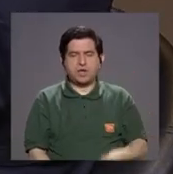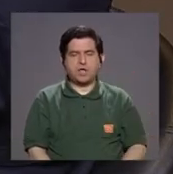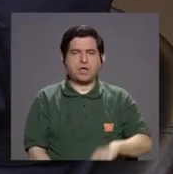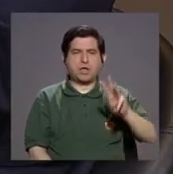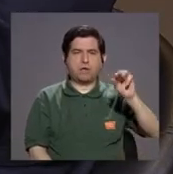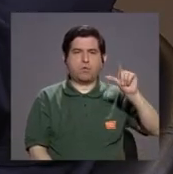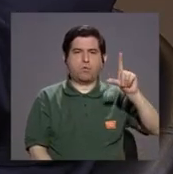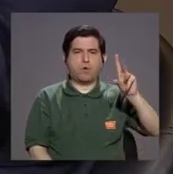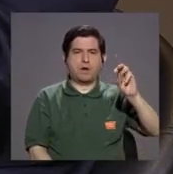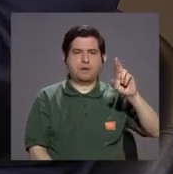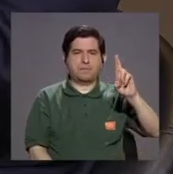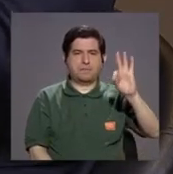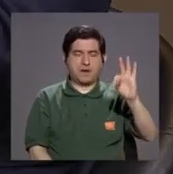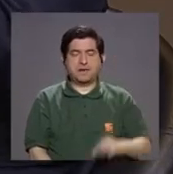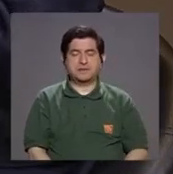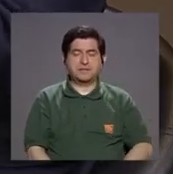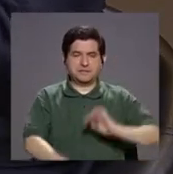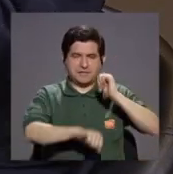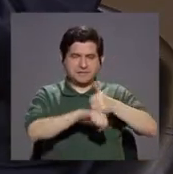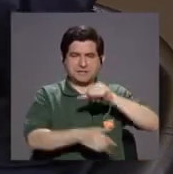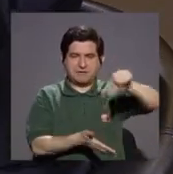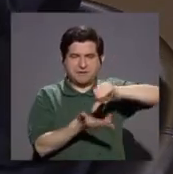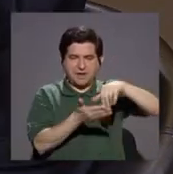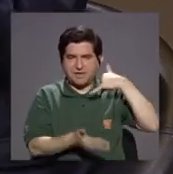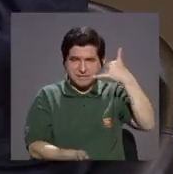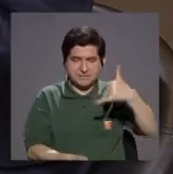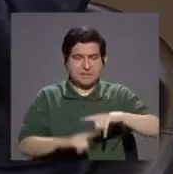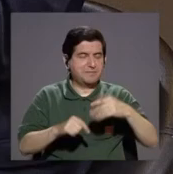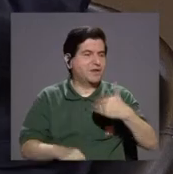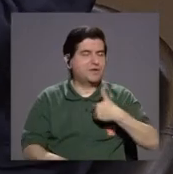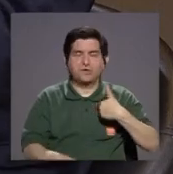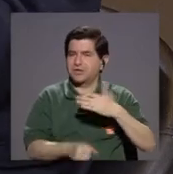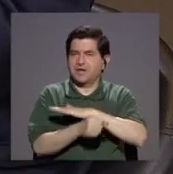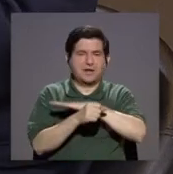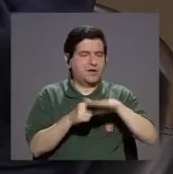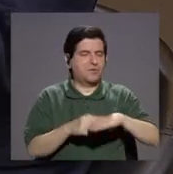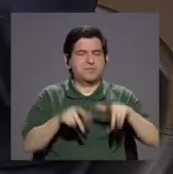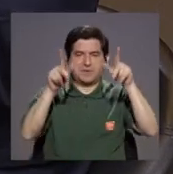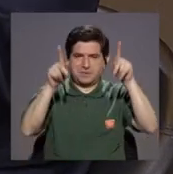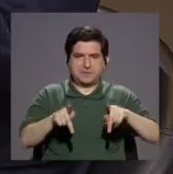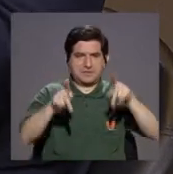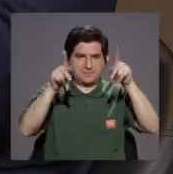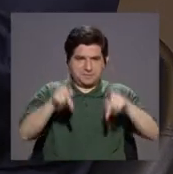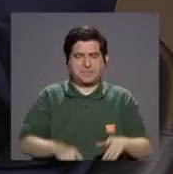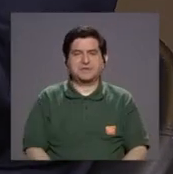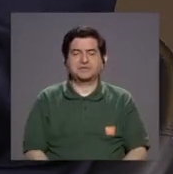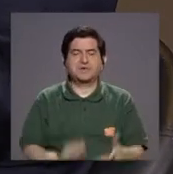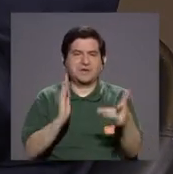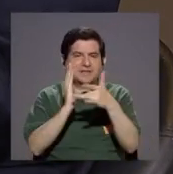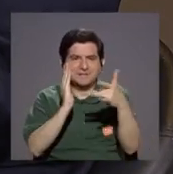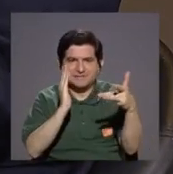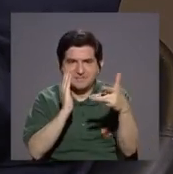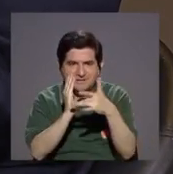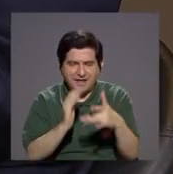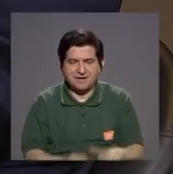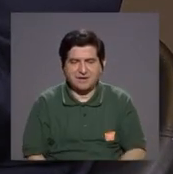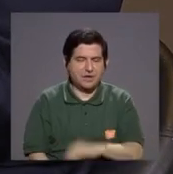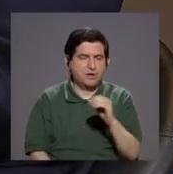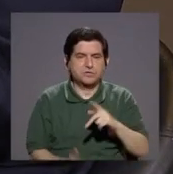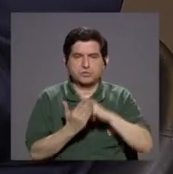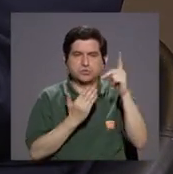veces buscan poner un call center y no logran encontrar suficientes programadores o suficientes técnicos en